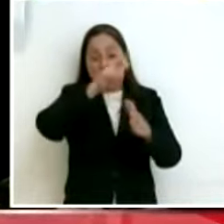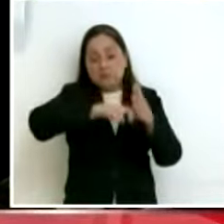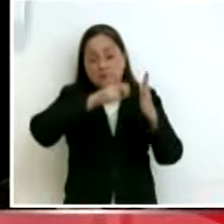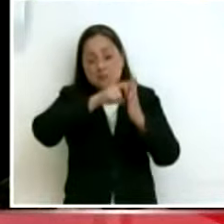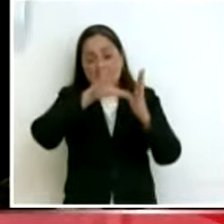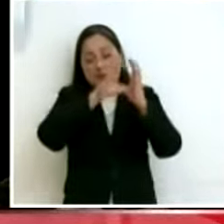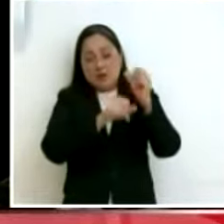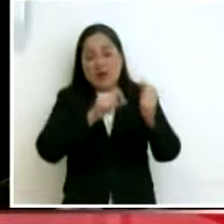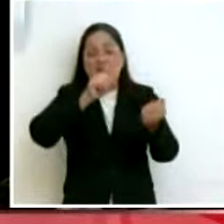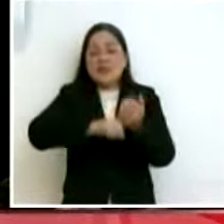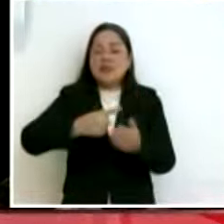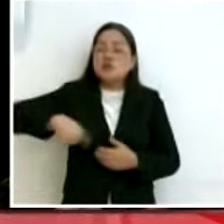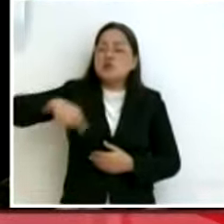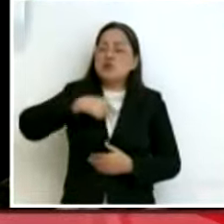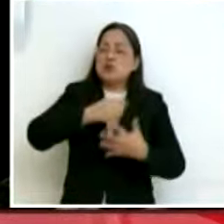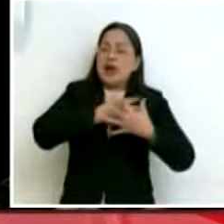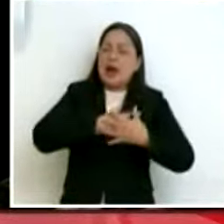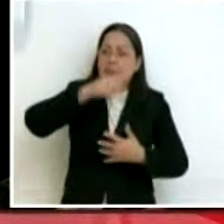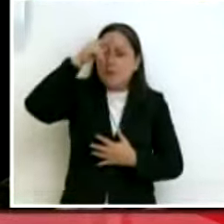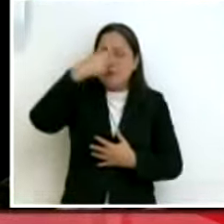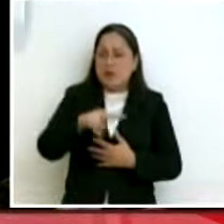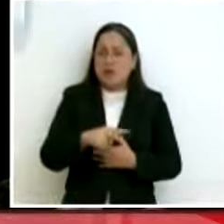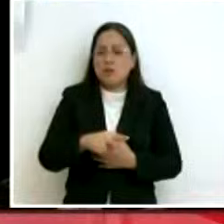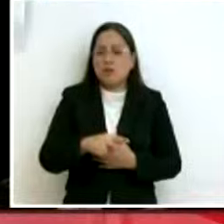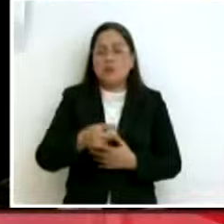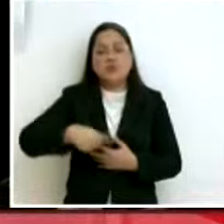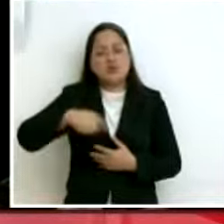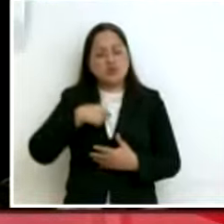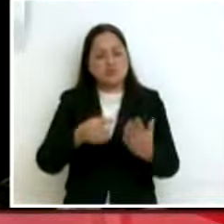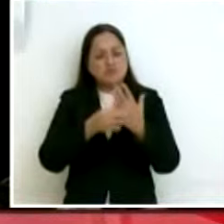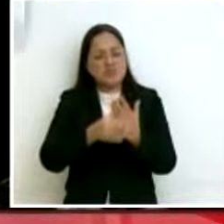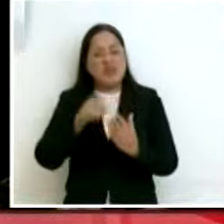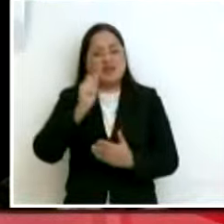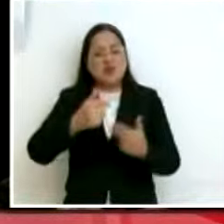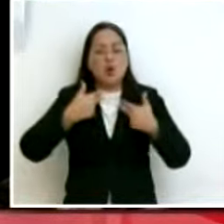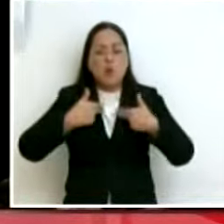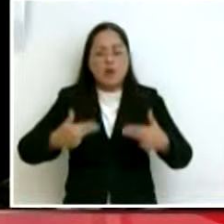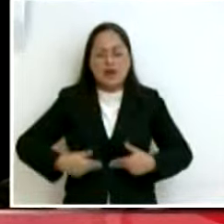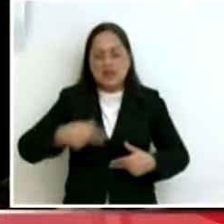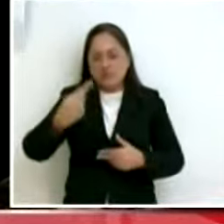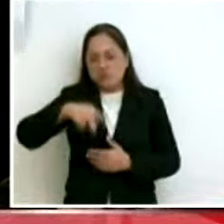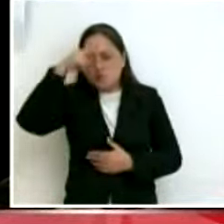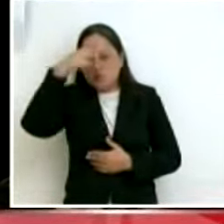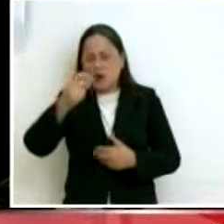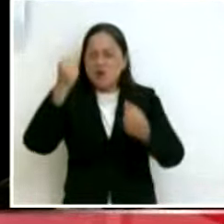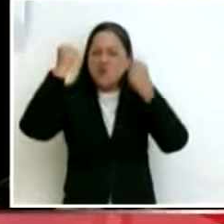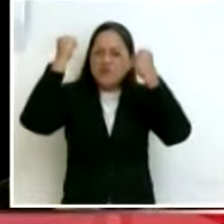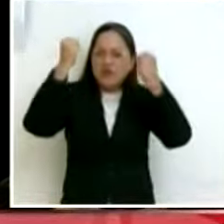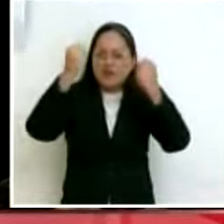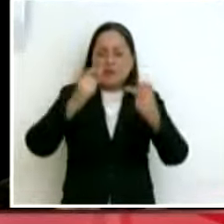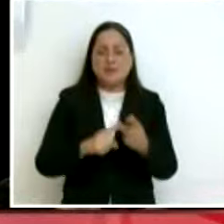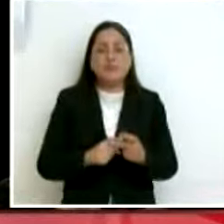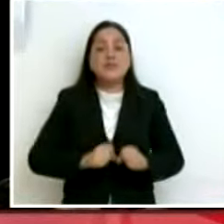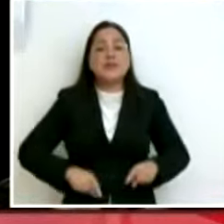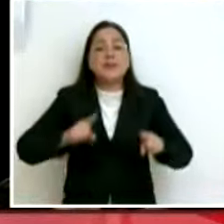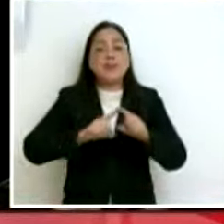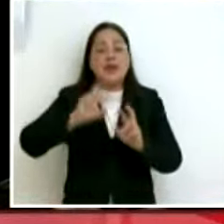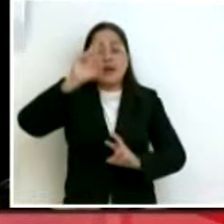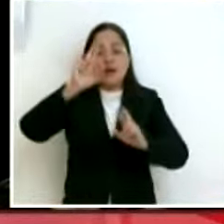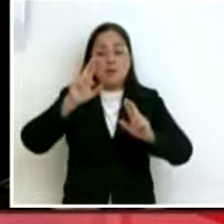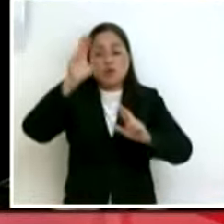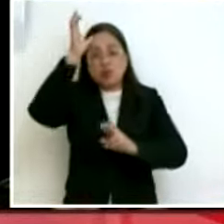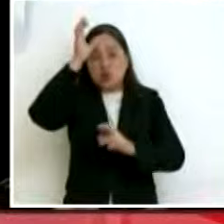amor a México y a nuestro pueblo, decimos que viva el humanismo mexicano, que viva la revolución de